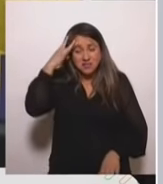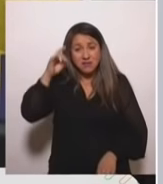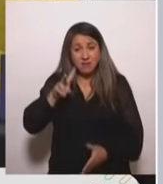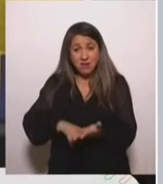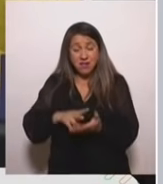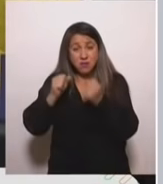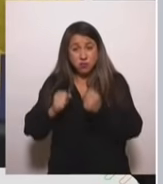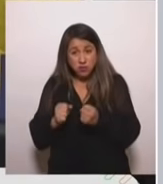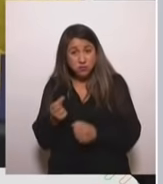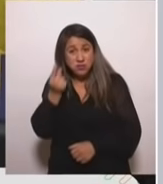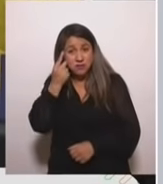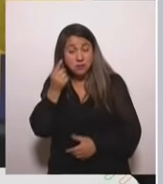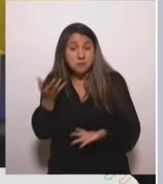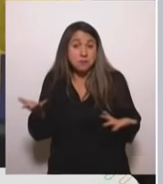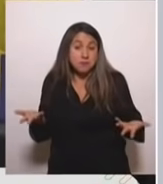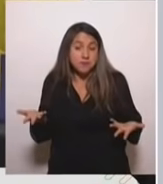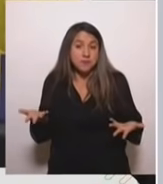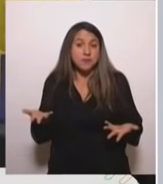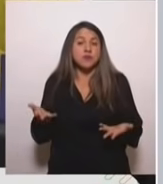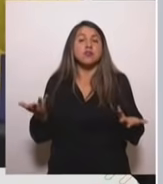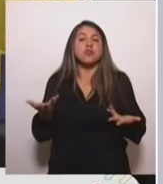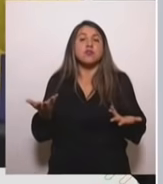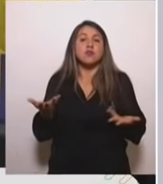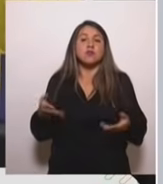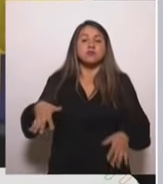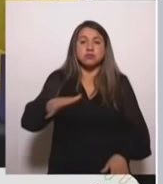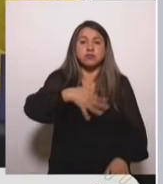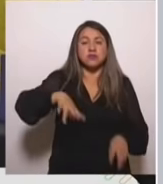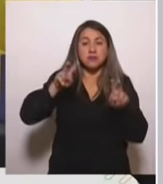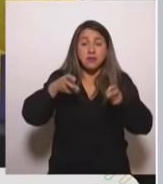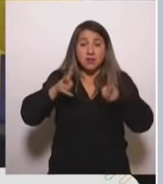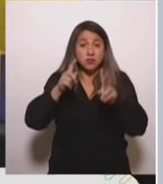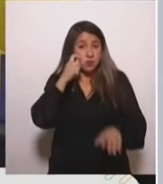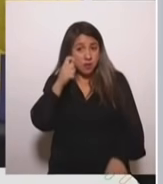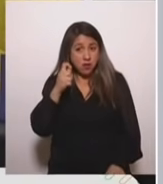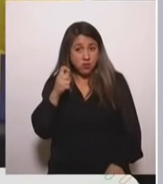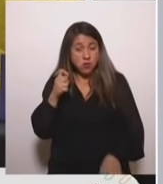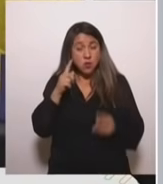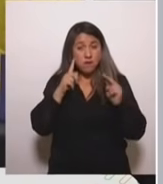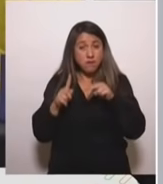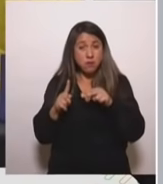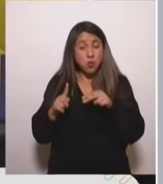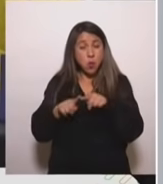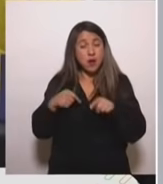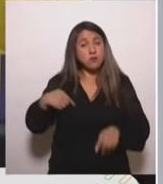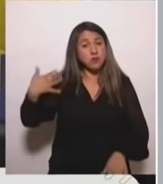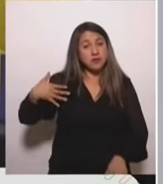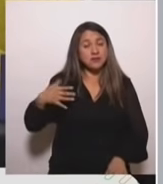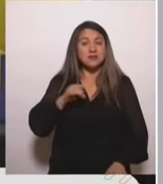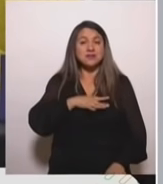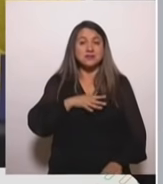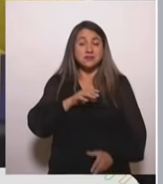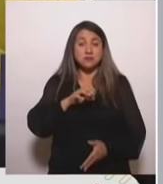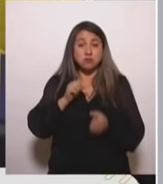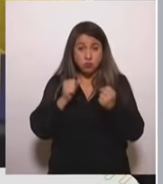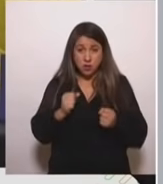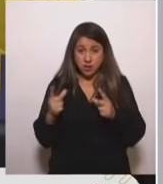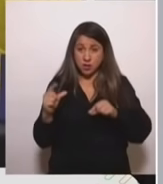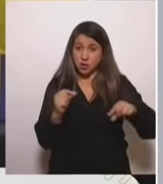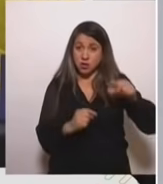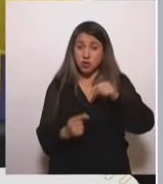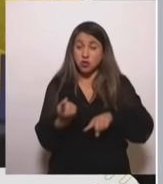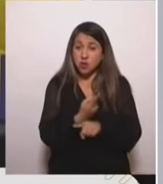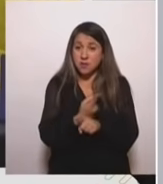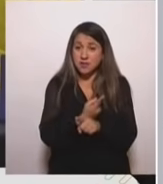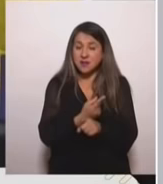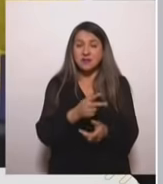integridad física y psíquica de terceras personas. Si no, preguntémosle a todas las personas que viven en los alrededores de la Plaza Baquedano, hoy